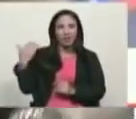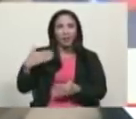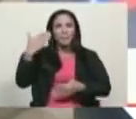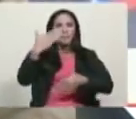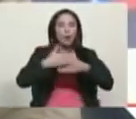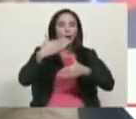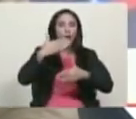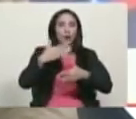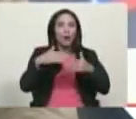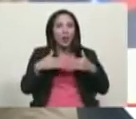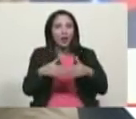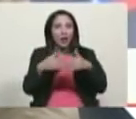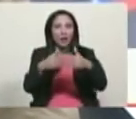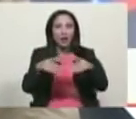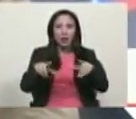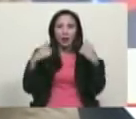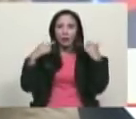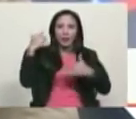Guaira.